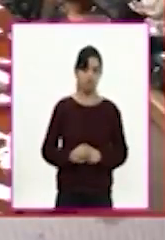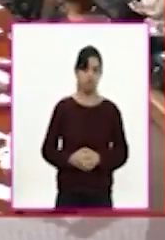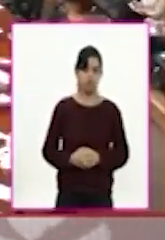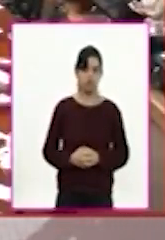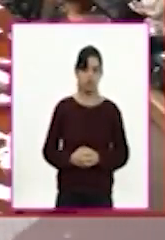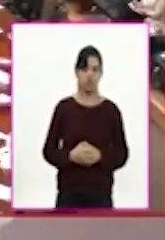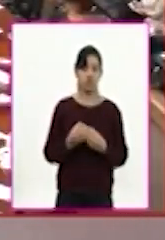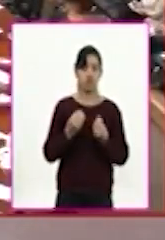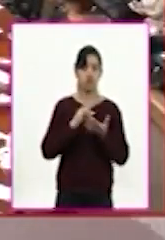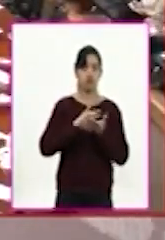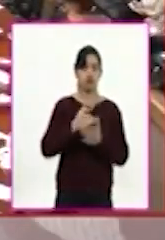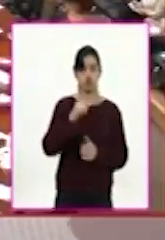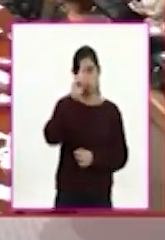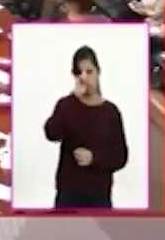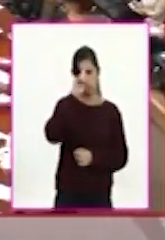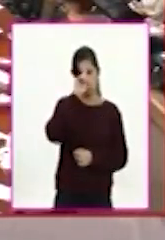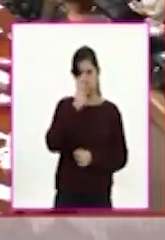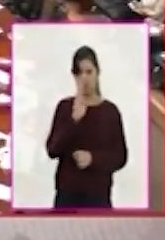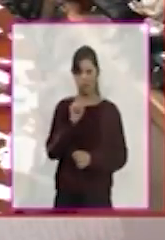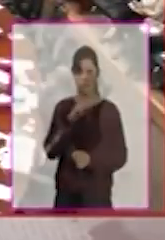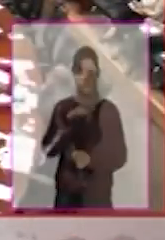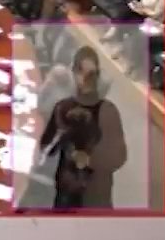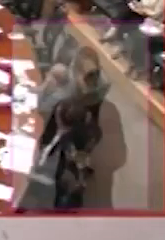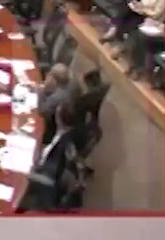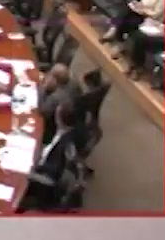El Partido Verde Ecologista de México,